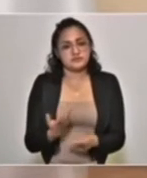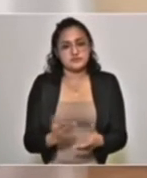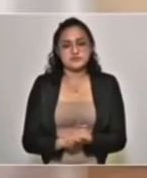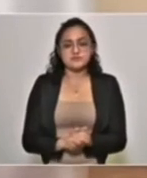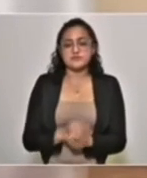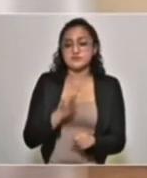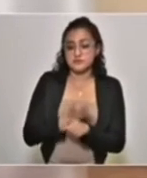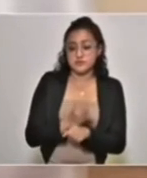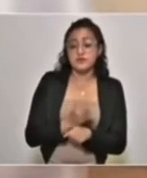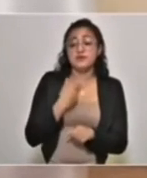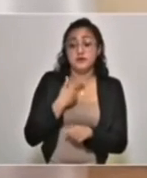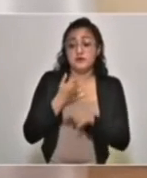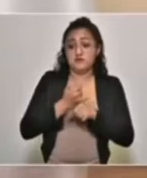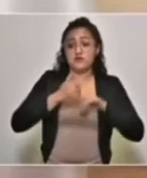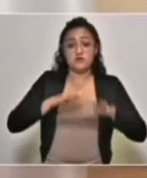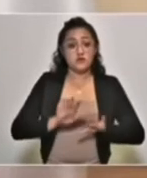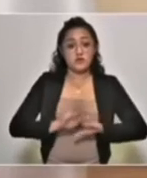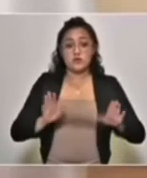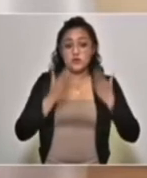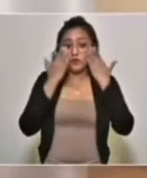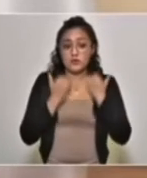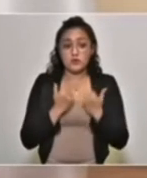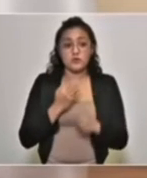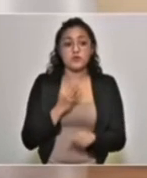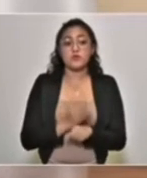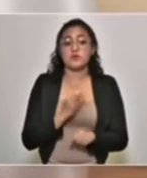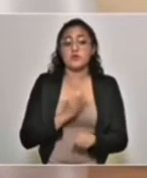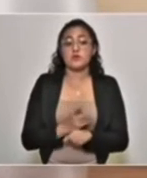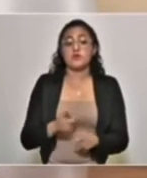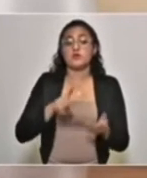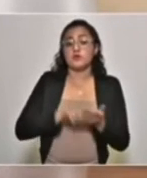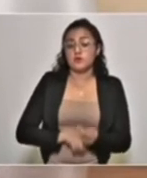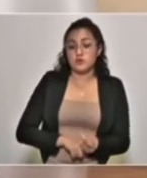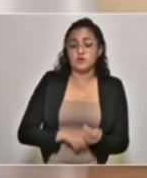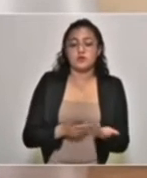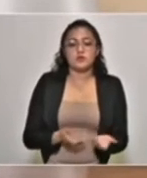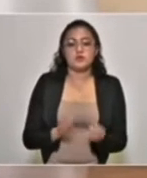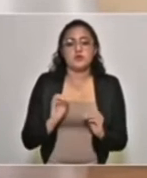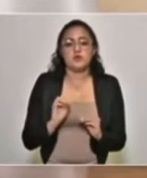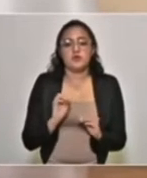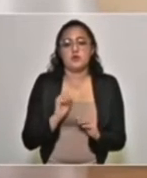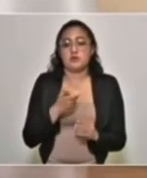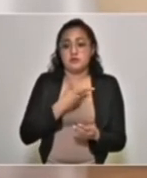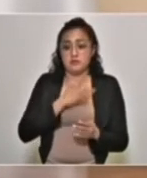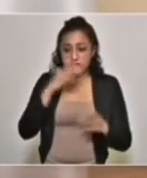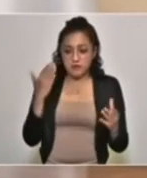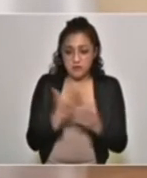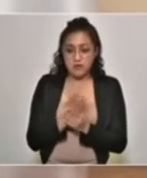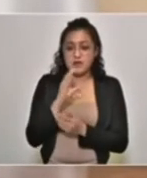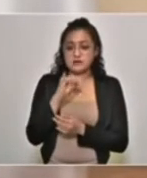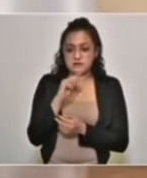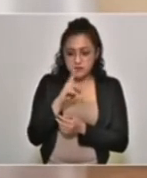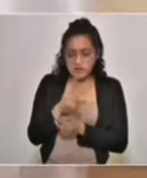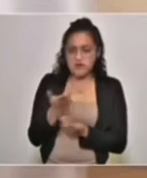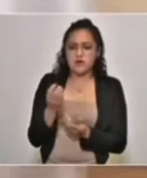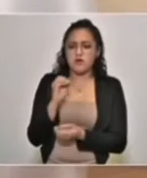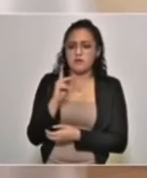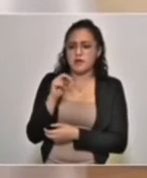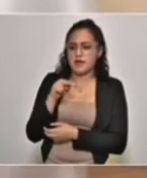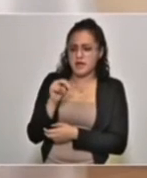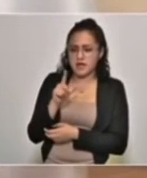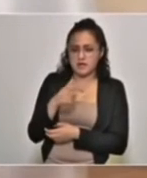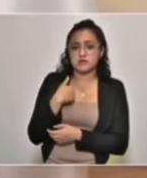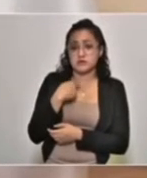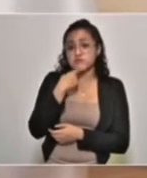tengo información si eso ya forma parte de un expediente civil o penal, pero sí les quiero decir que yo advierto